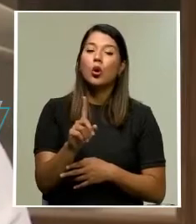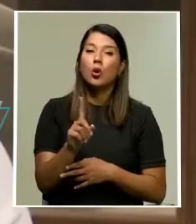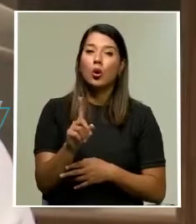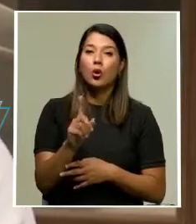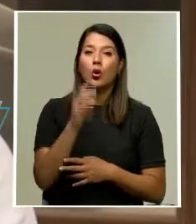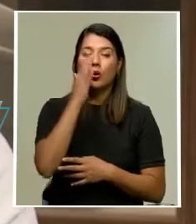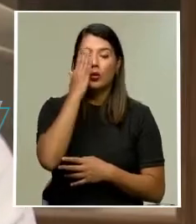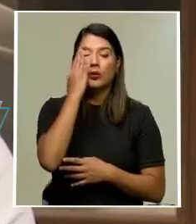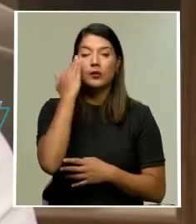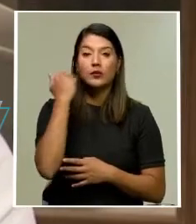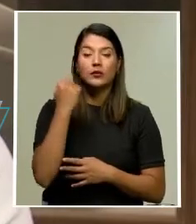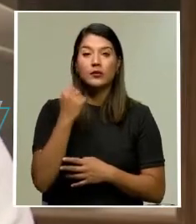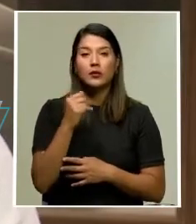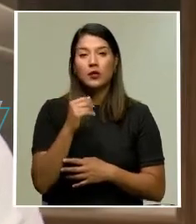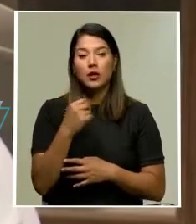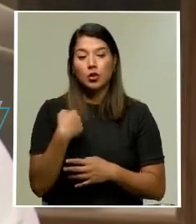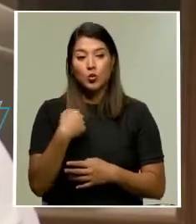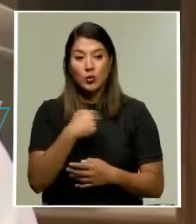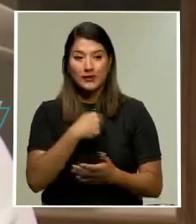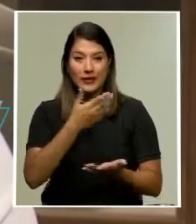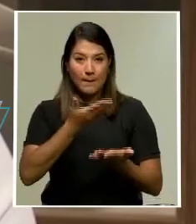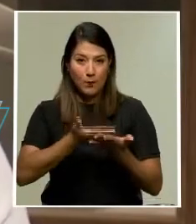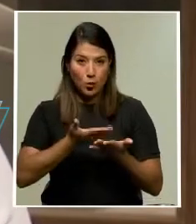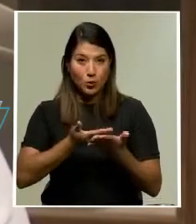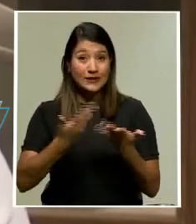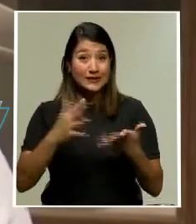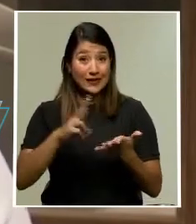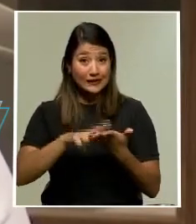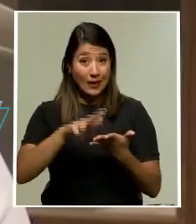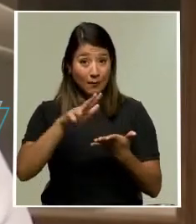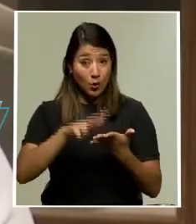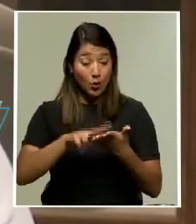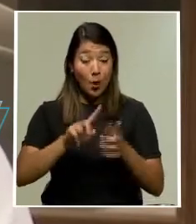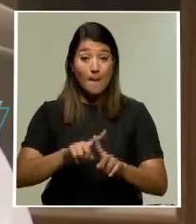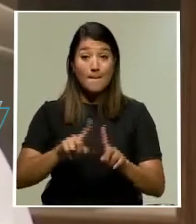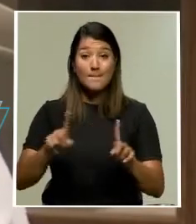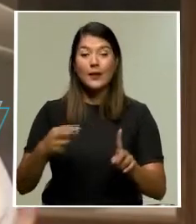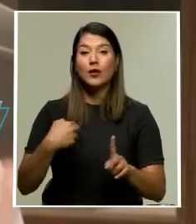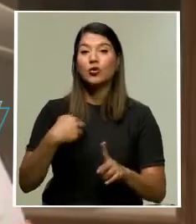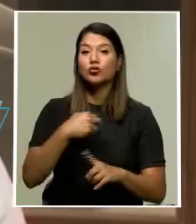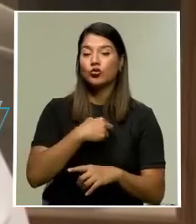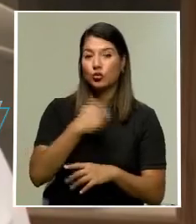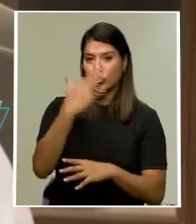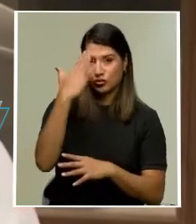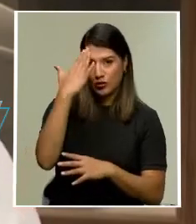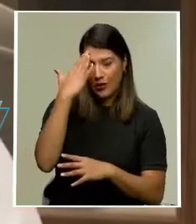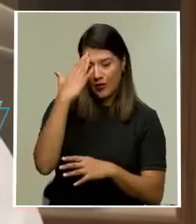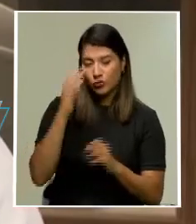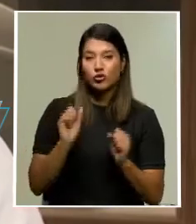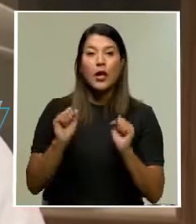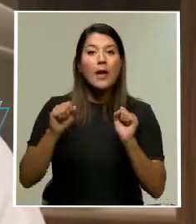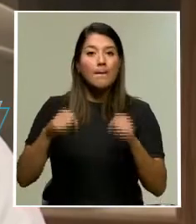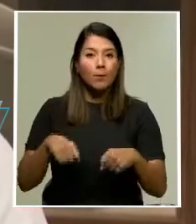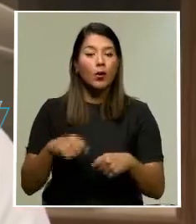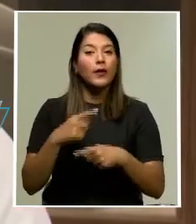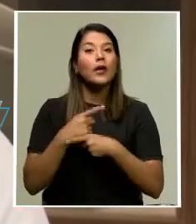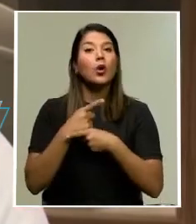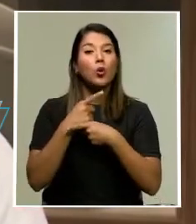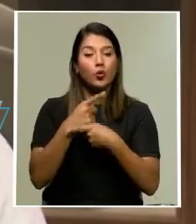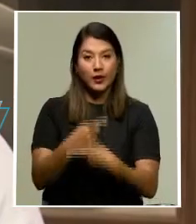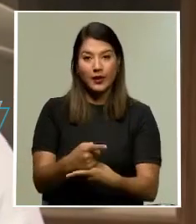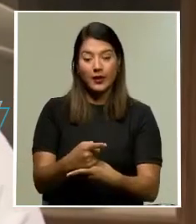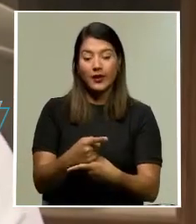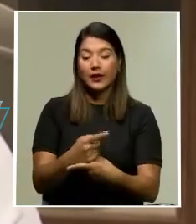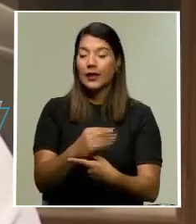nosotros presentamos se aprobó y ahí quedamos en eso. Lo que sí sabemos que se va también a corregir y por eso es que no vamos a reiterar, es